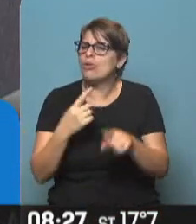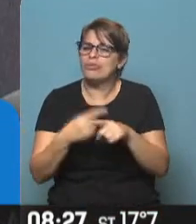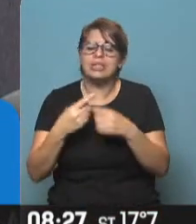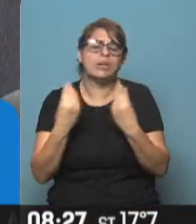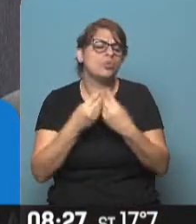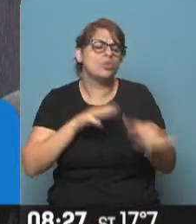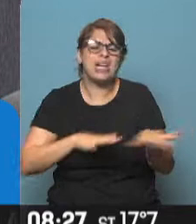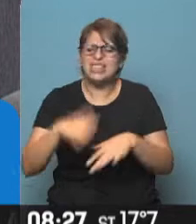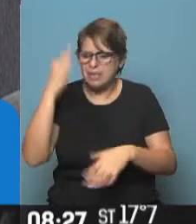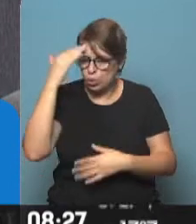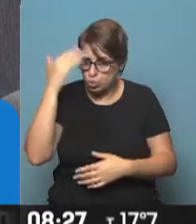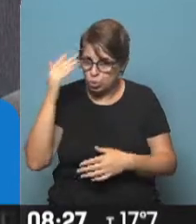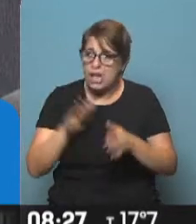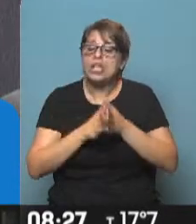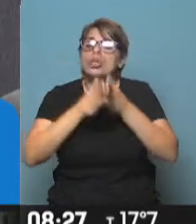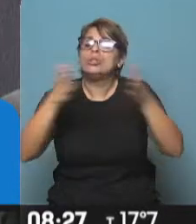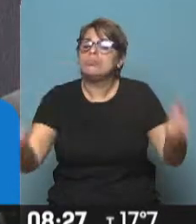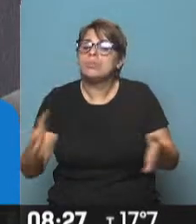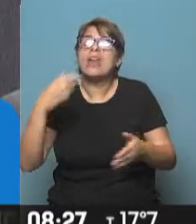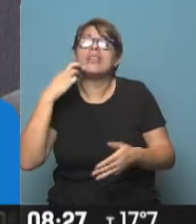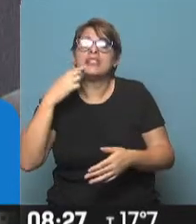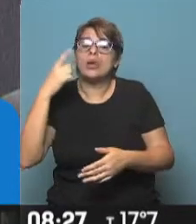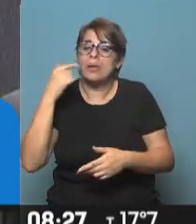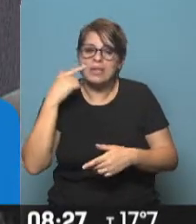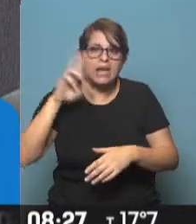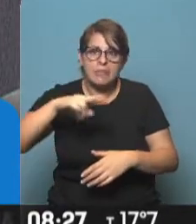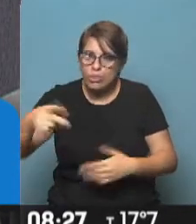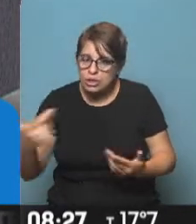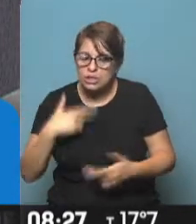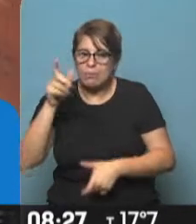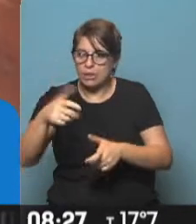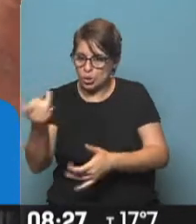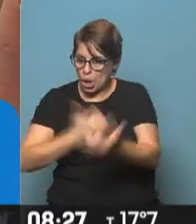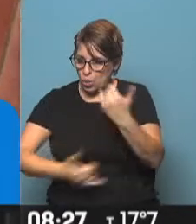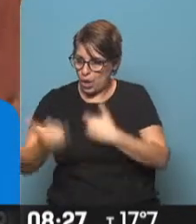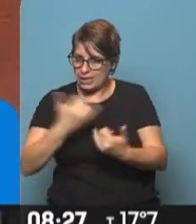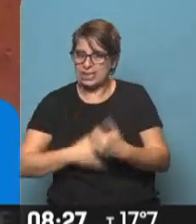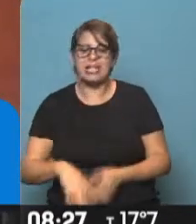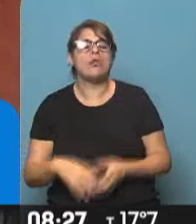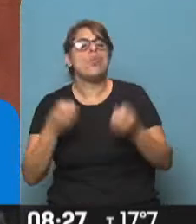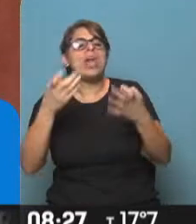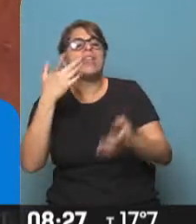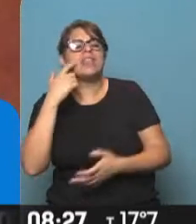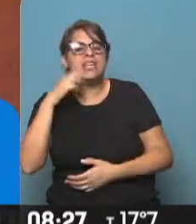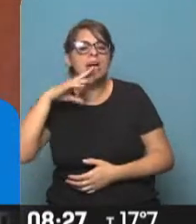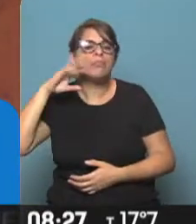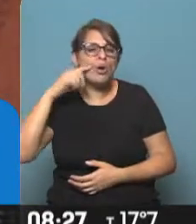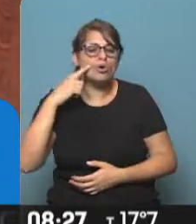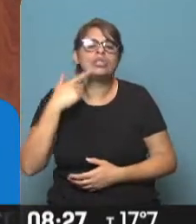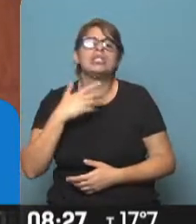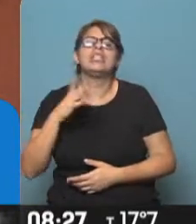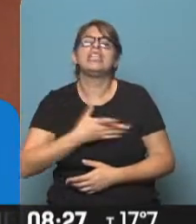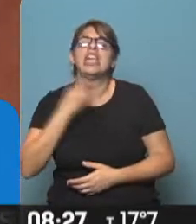actividades culturales 19 días de exposición y aquí alguien que nos puede contar y mucho 8 califa muy buenos días muchas gracias por acompañarnos